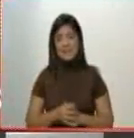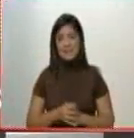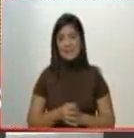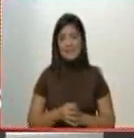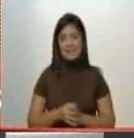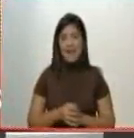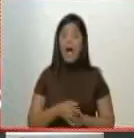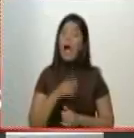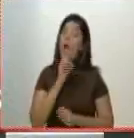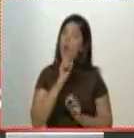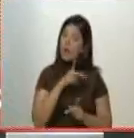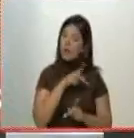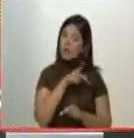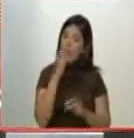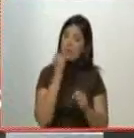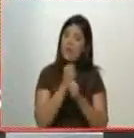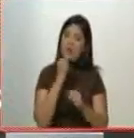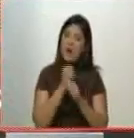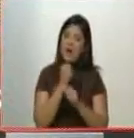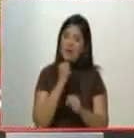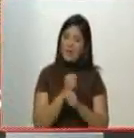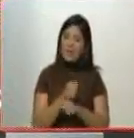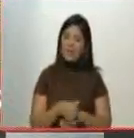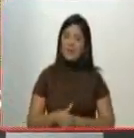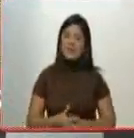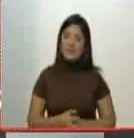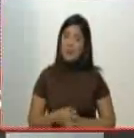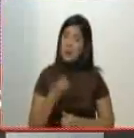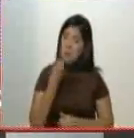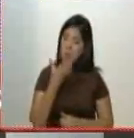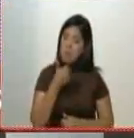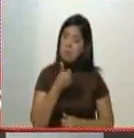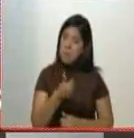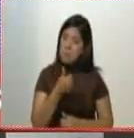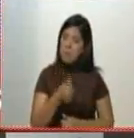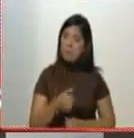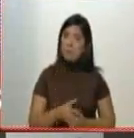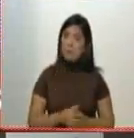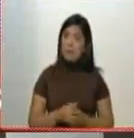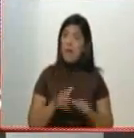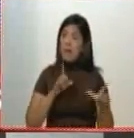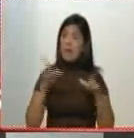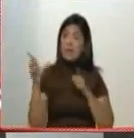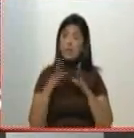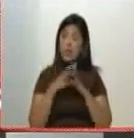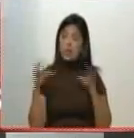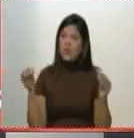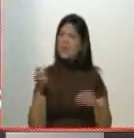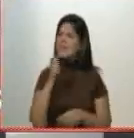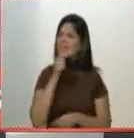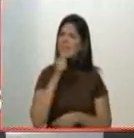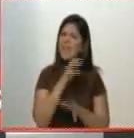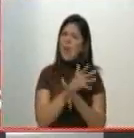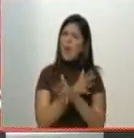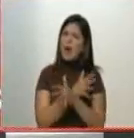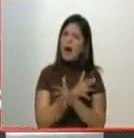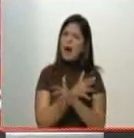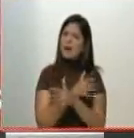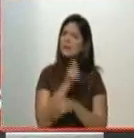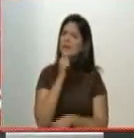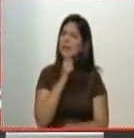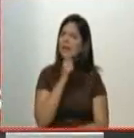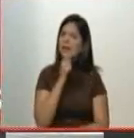las trabajadoras aquí, de la residencia, qué bueno. Bueno, ya tienen todos sus servicios. ¿Quién sabe jugar?